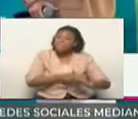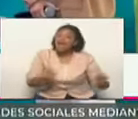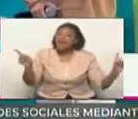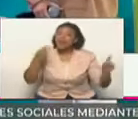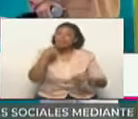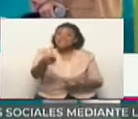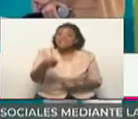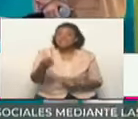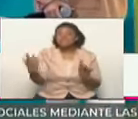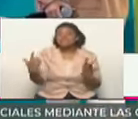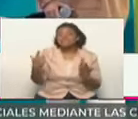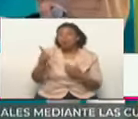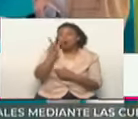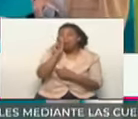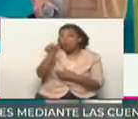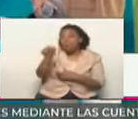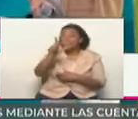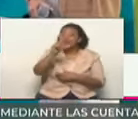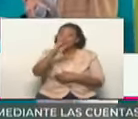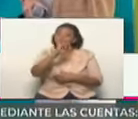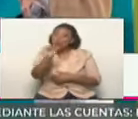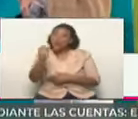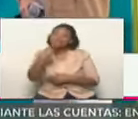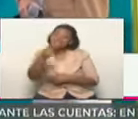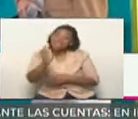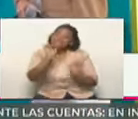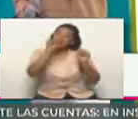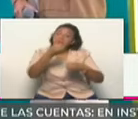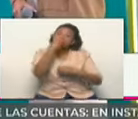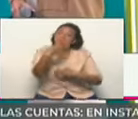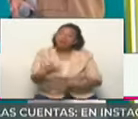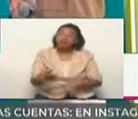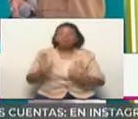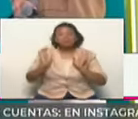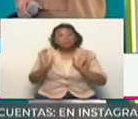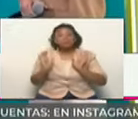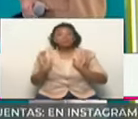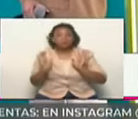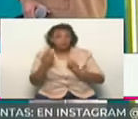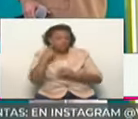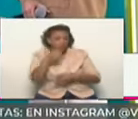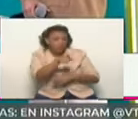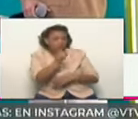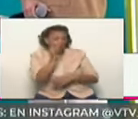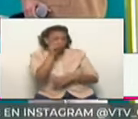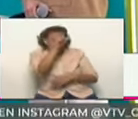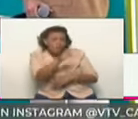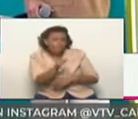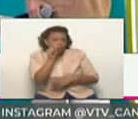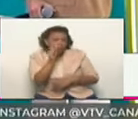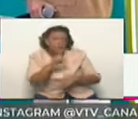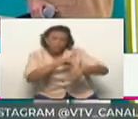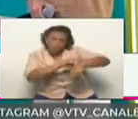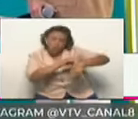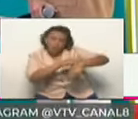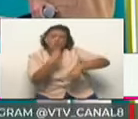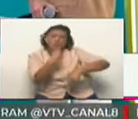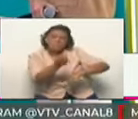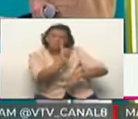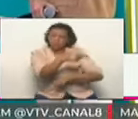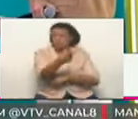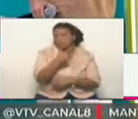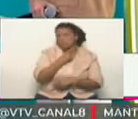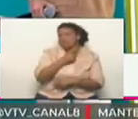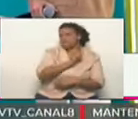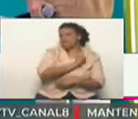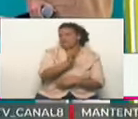Luis Colmenares también la recomienda. ¿Ah? ¿Ustedes han visto a Luis Colmenares? ¿Qué doctor Baiter? ¿Qué doctor Baiter?